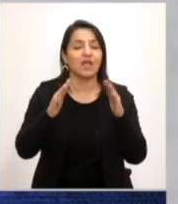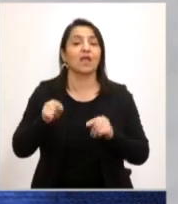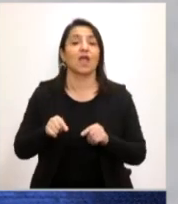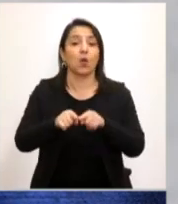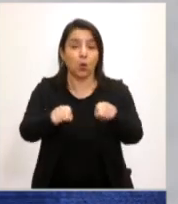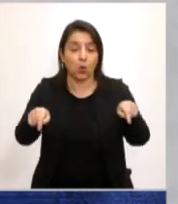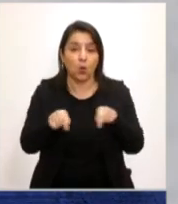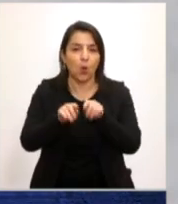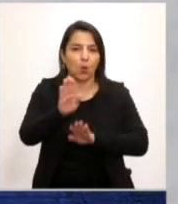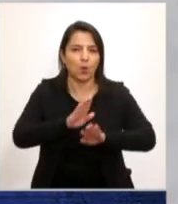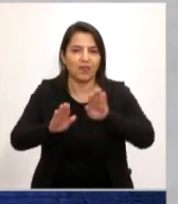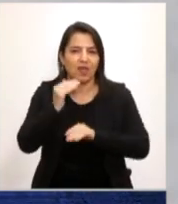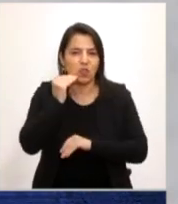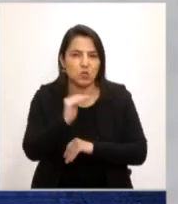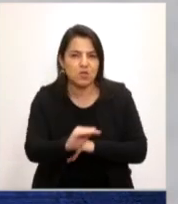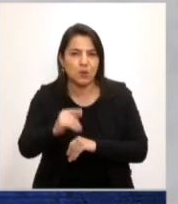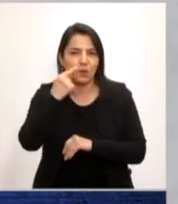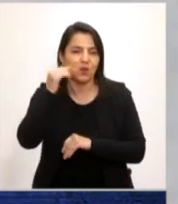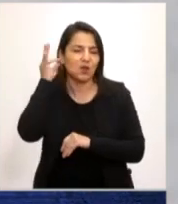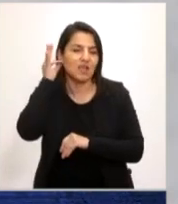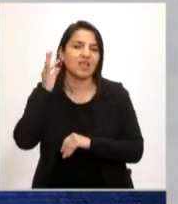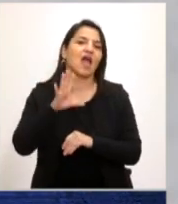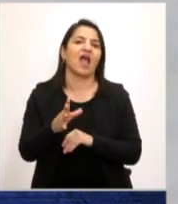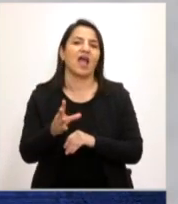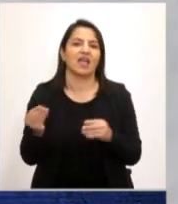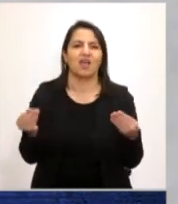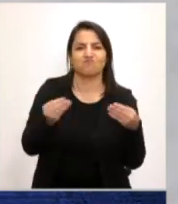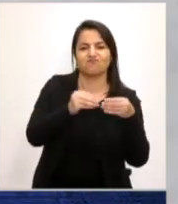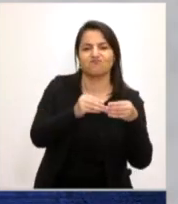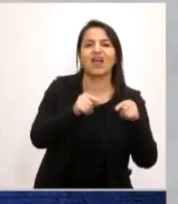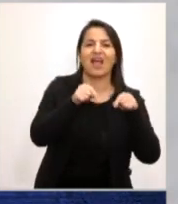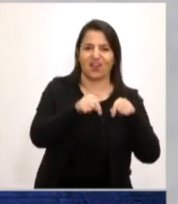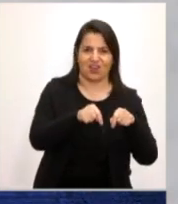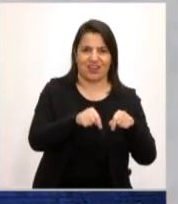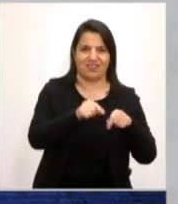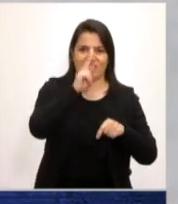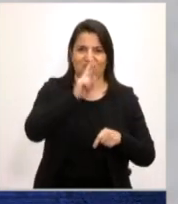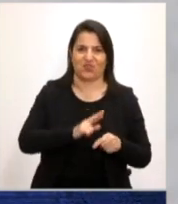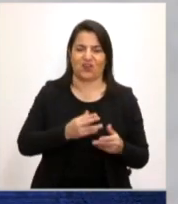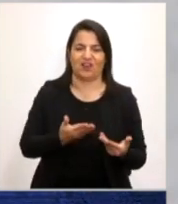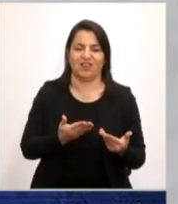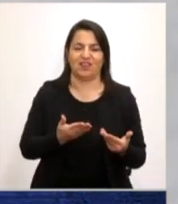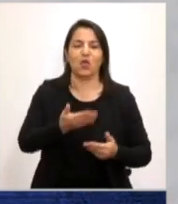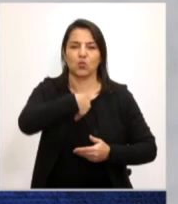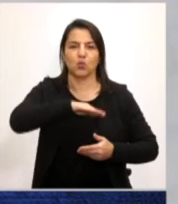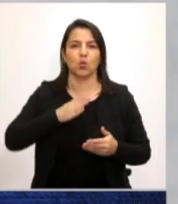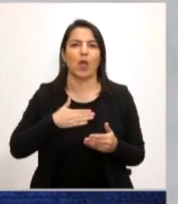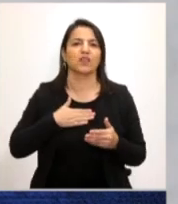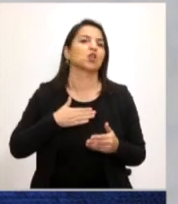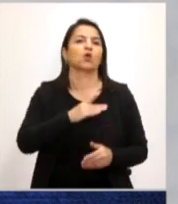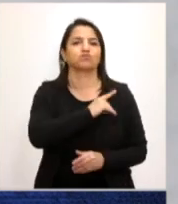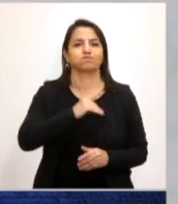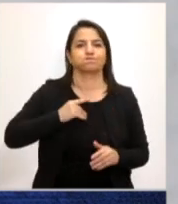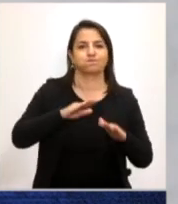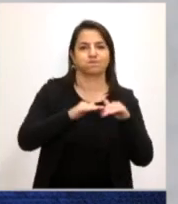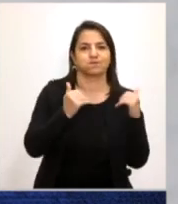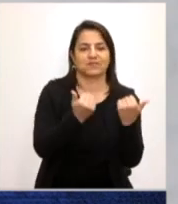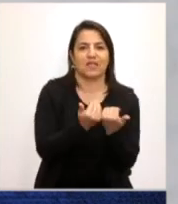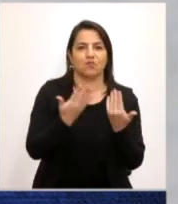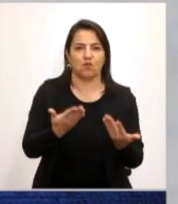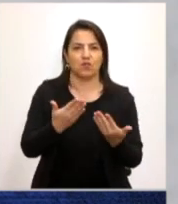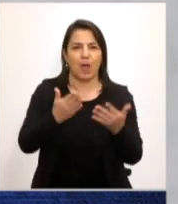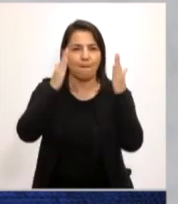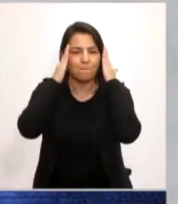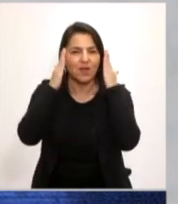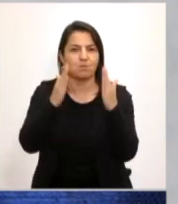niños y niñas que complemente además esta función. Nuestra corporación ha incorporado perspectivas de género y